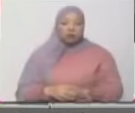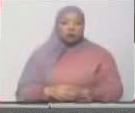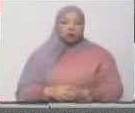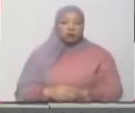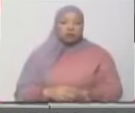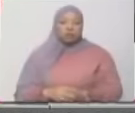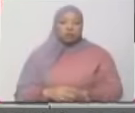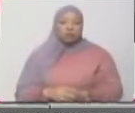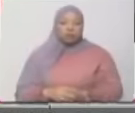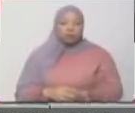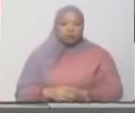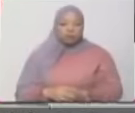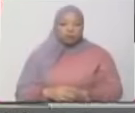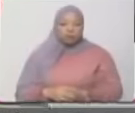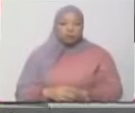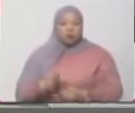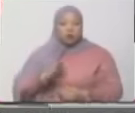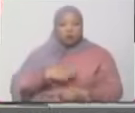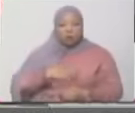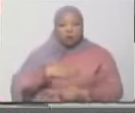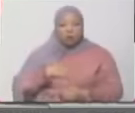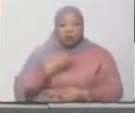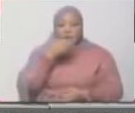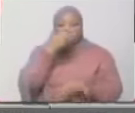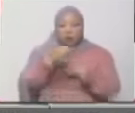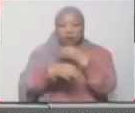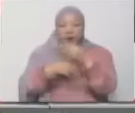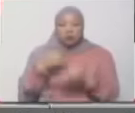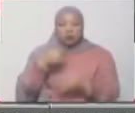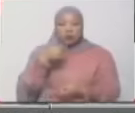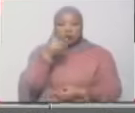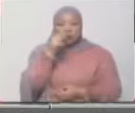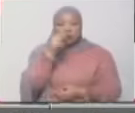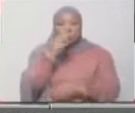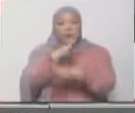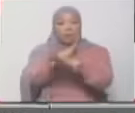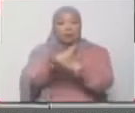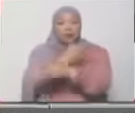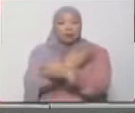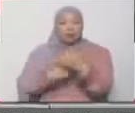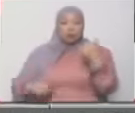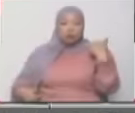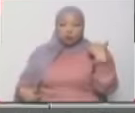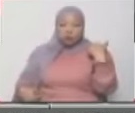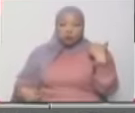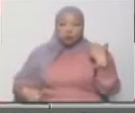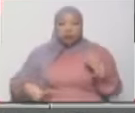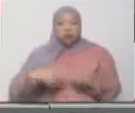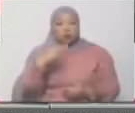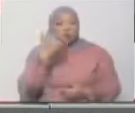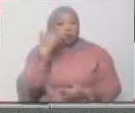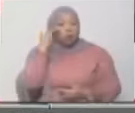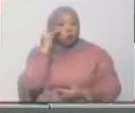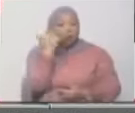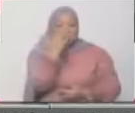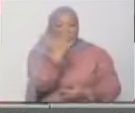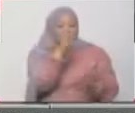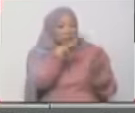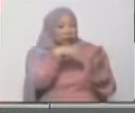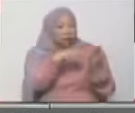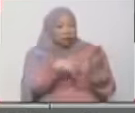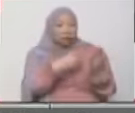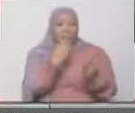¿Ah? Yo sí les puedo decir, Elon Musk los está formando para el fascismo, para el